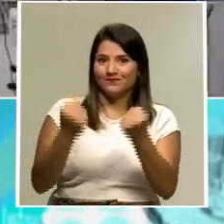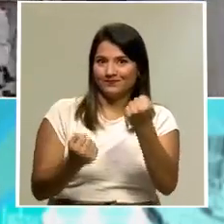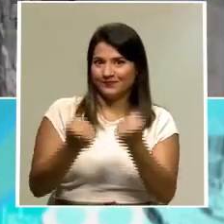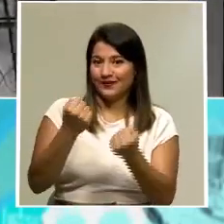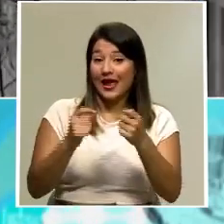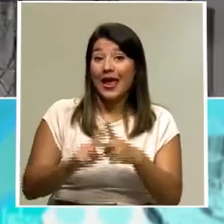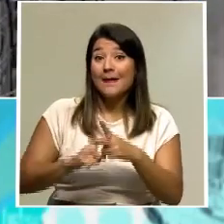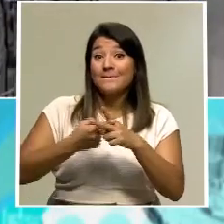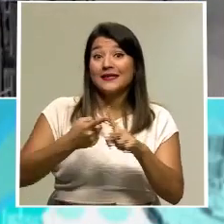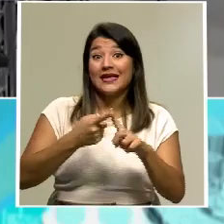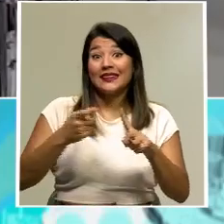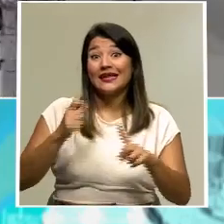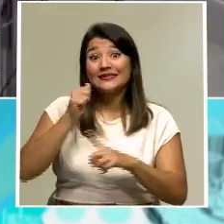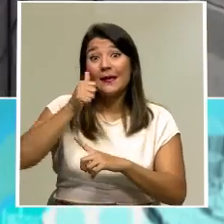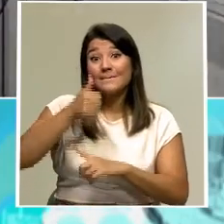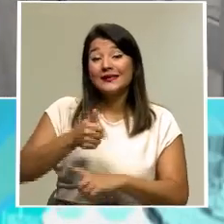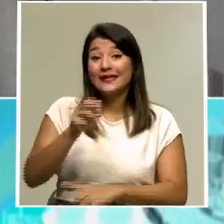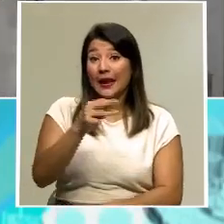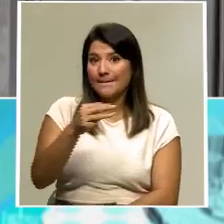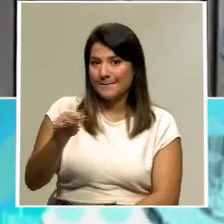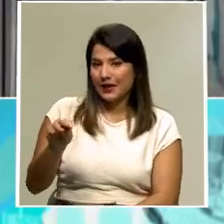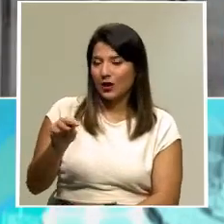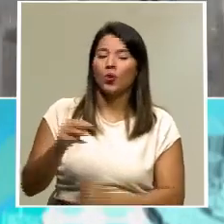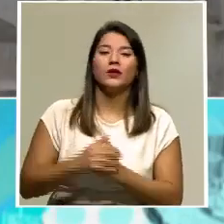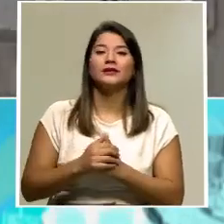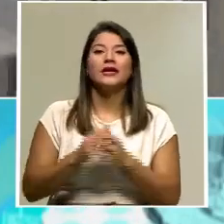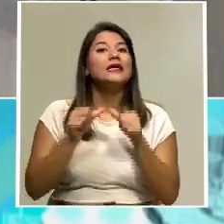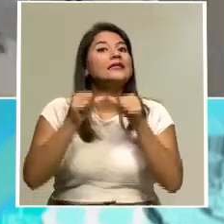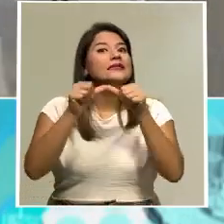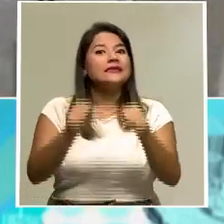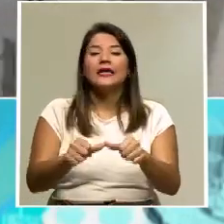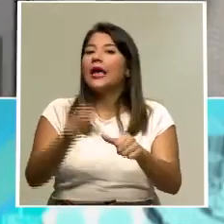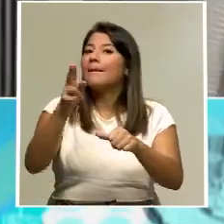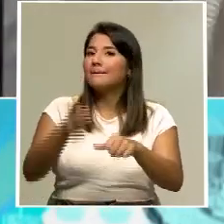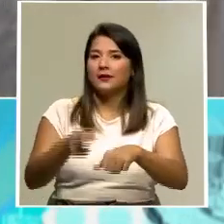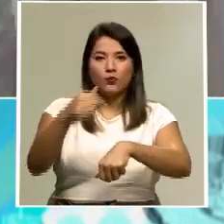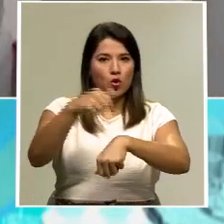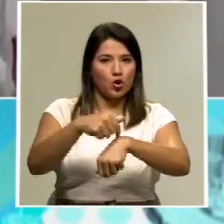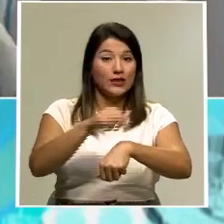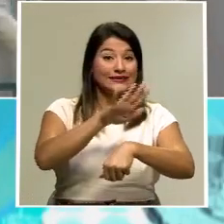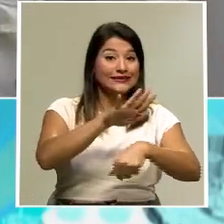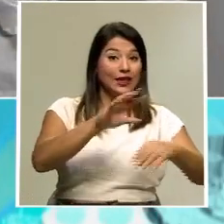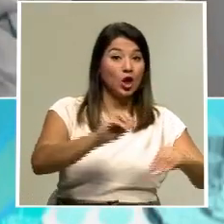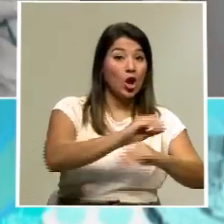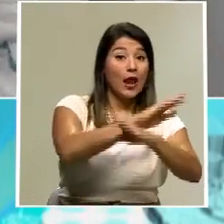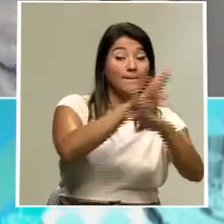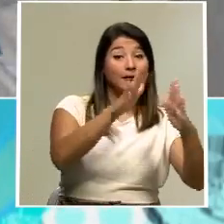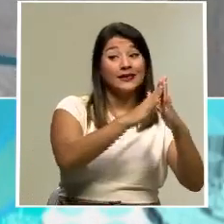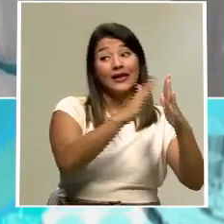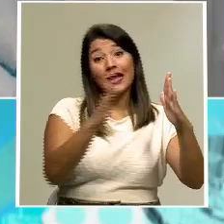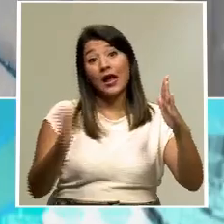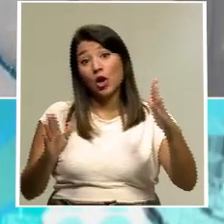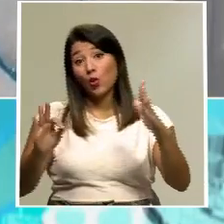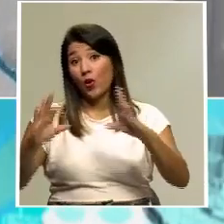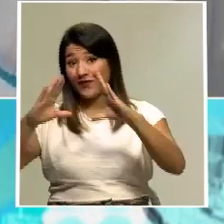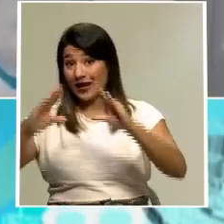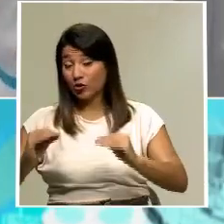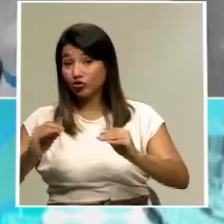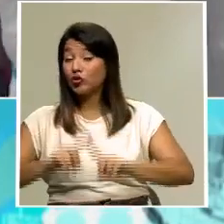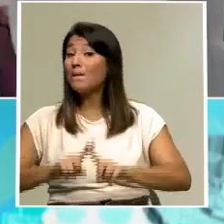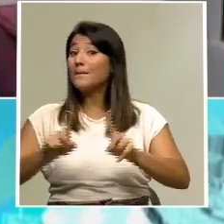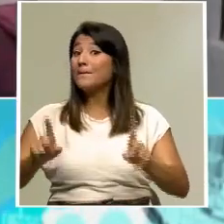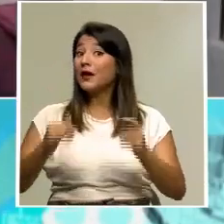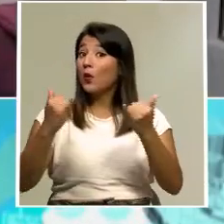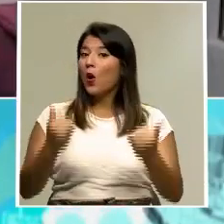a partir de mañana miércoles. Va a continuar con el mismo horario de 5 de la mañana a 9 de la noche. Sin embargo, ahora, por